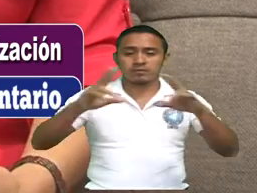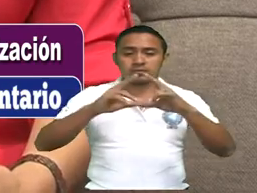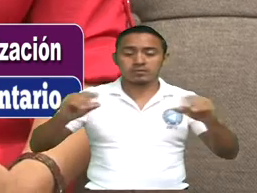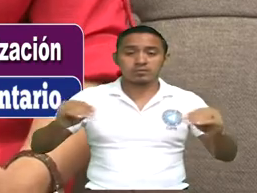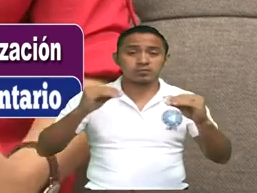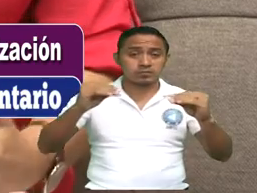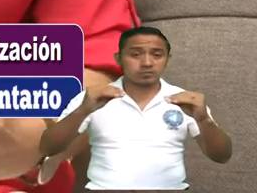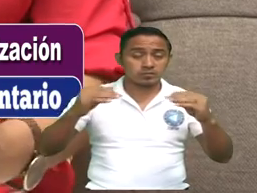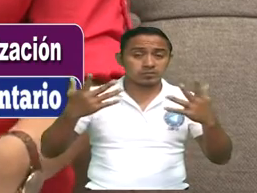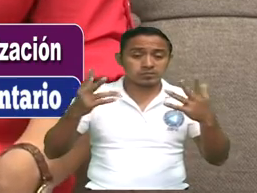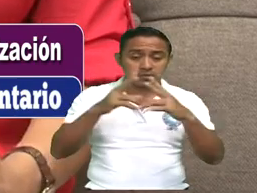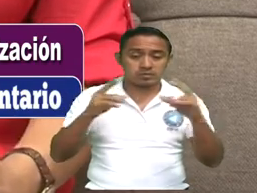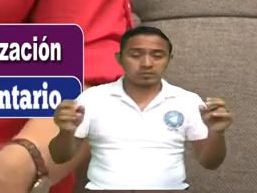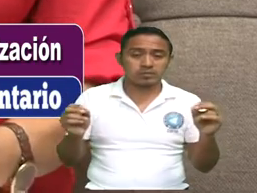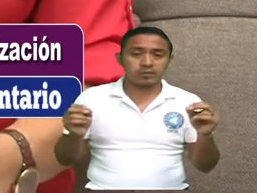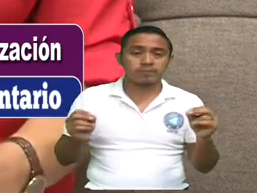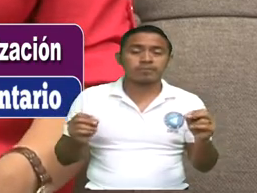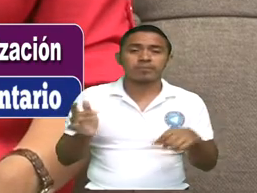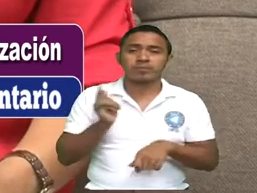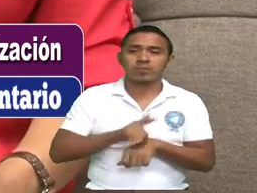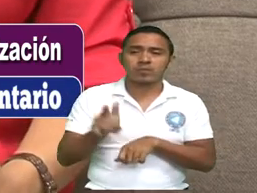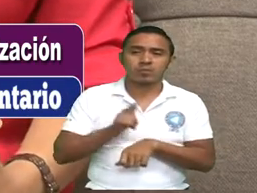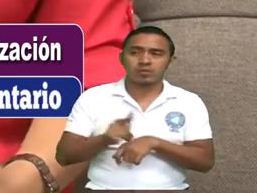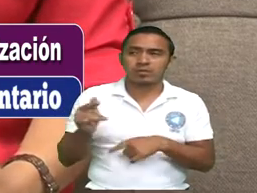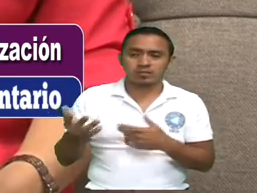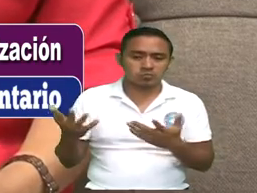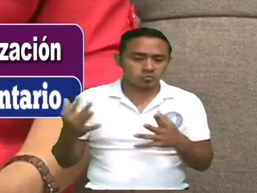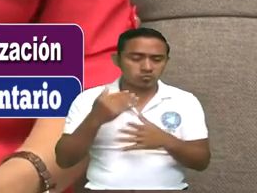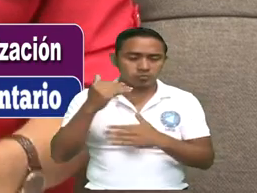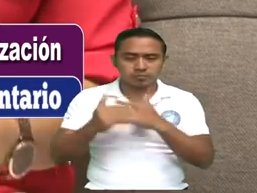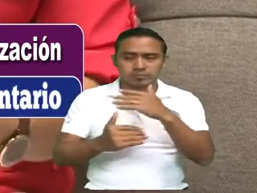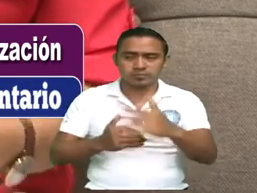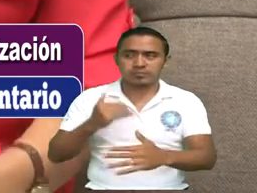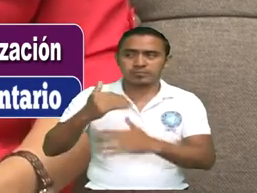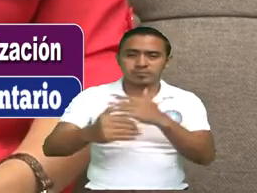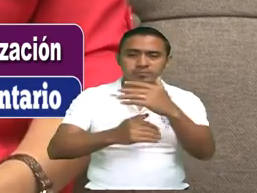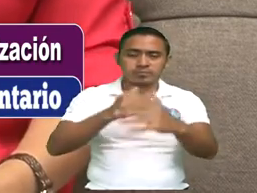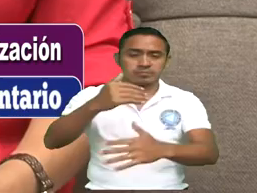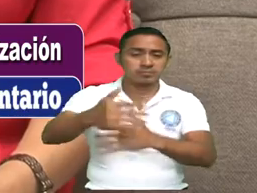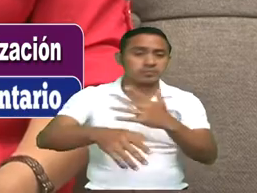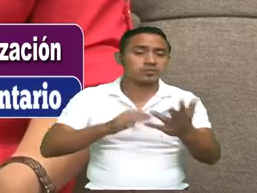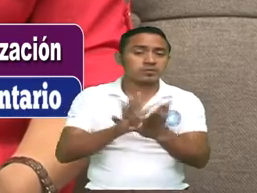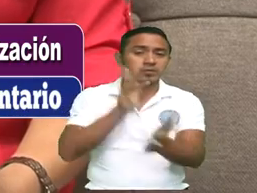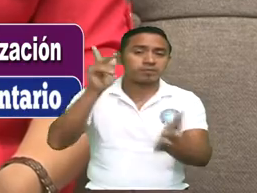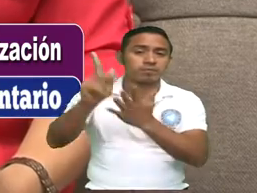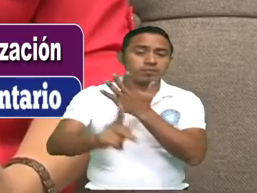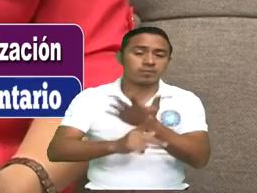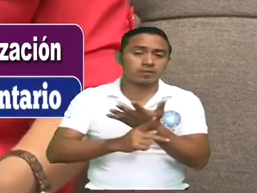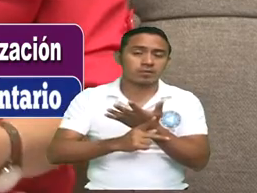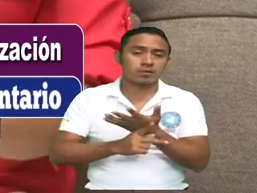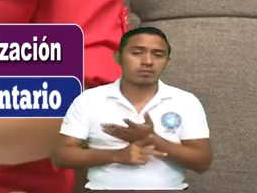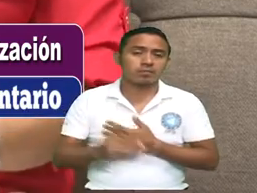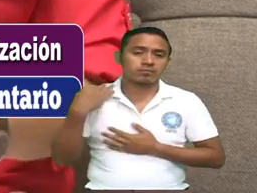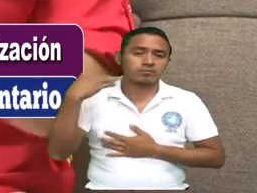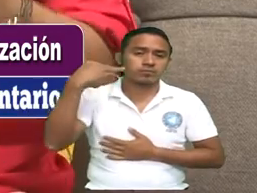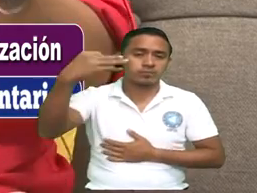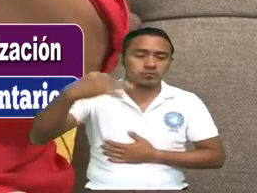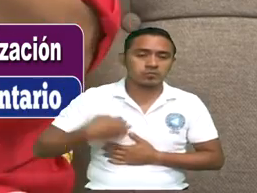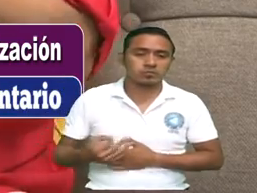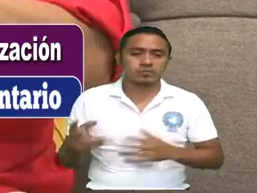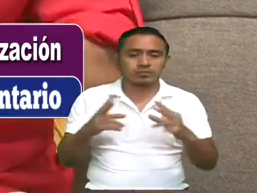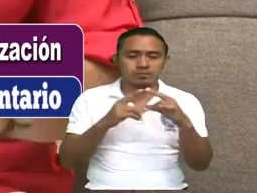nicaragüense tratando de ir llevando todos estos programas, continuándolos hacia el futuro de Nicaragua,